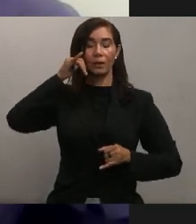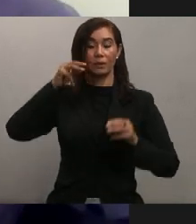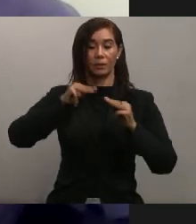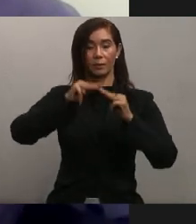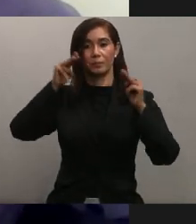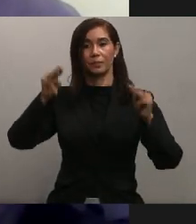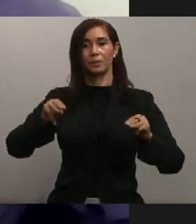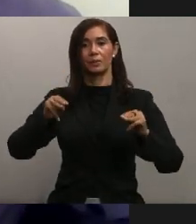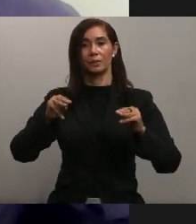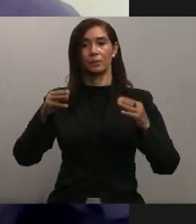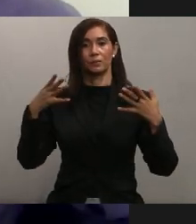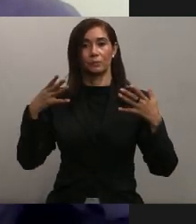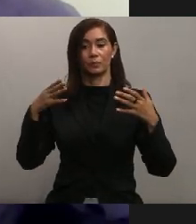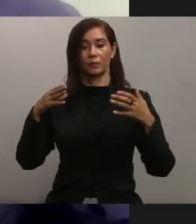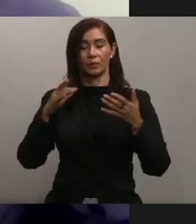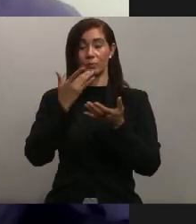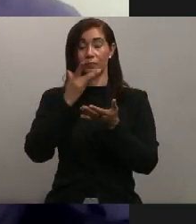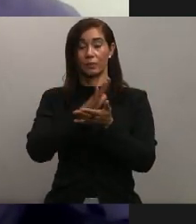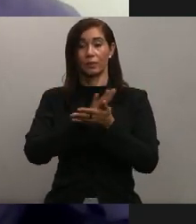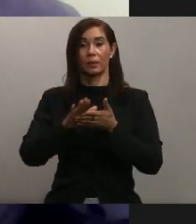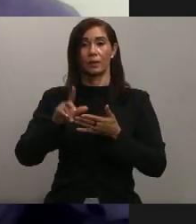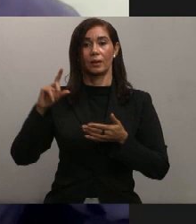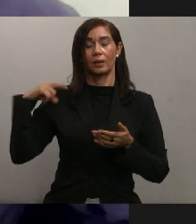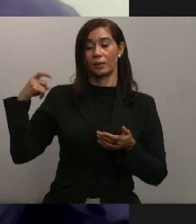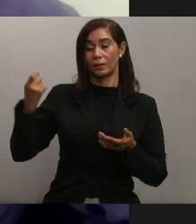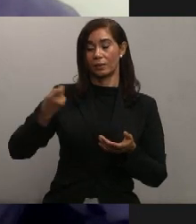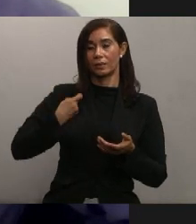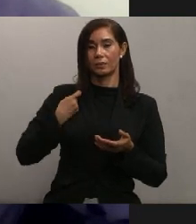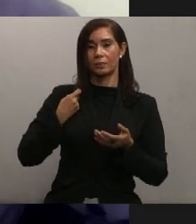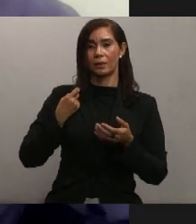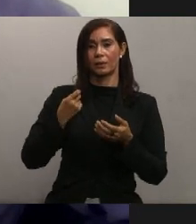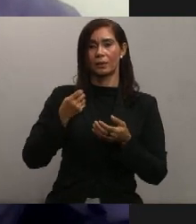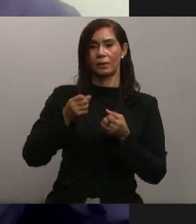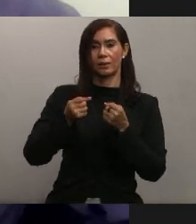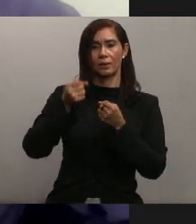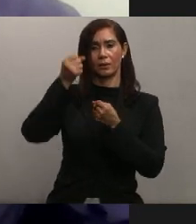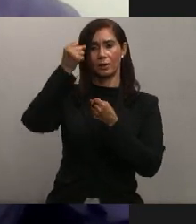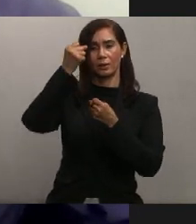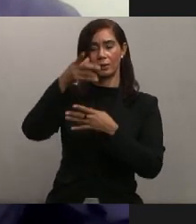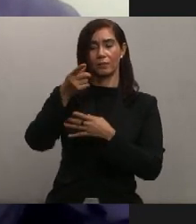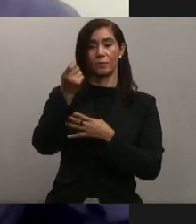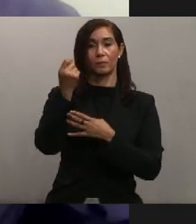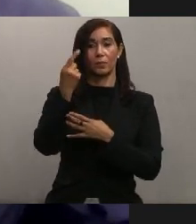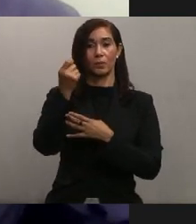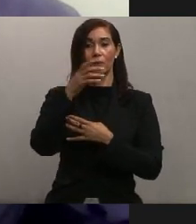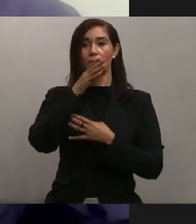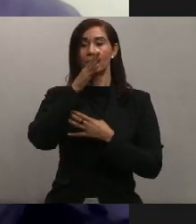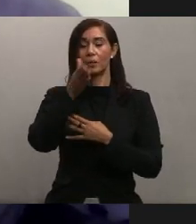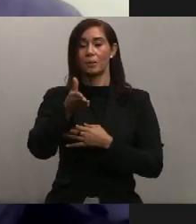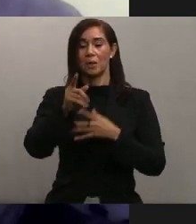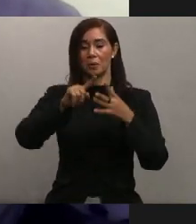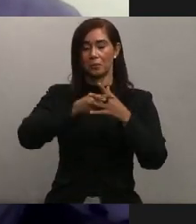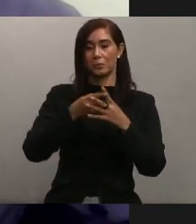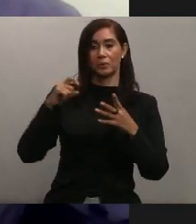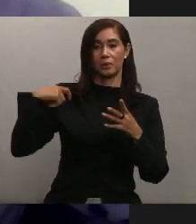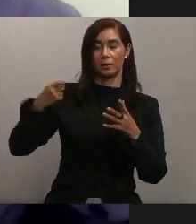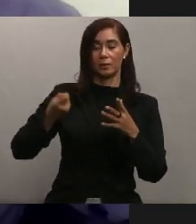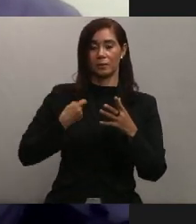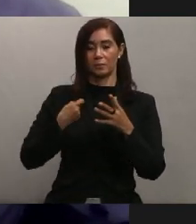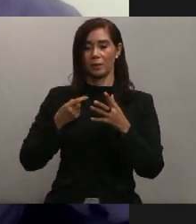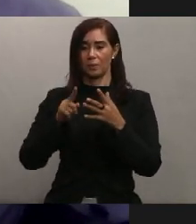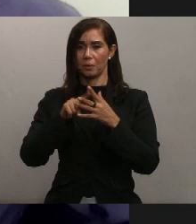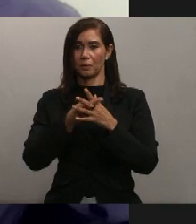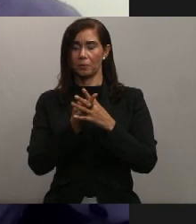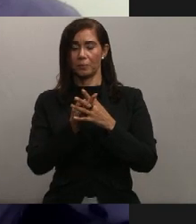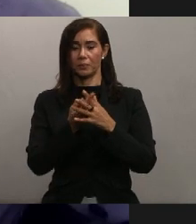España informó que a partir del 11 de mayo comenzará en España de manera gradual a desmontarse